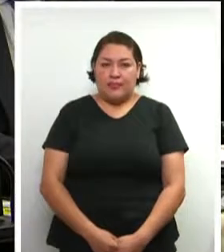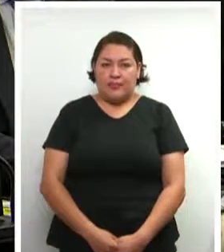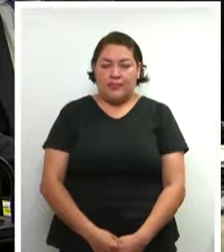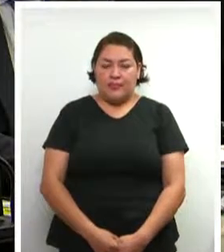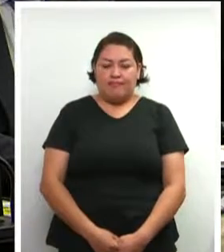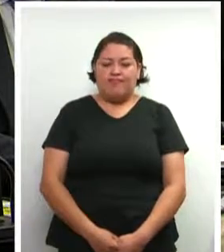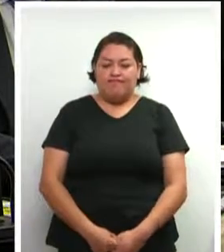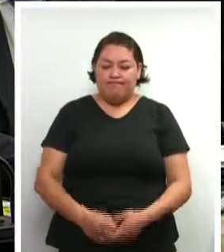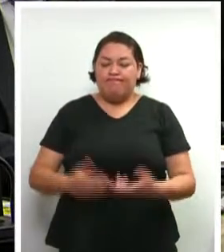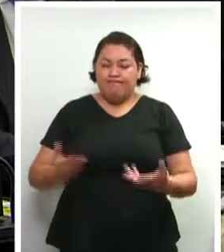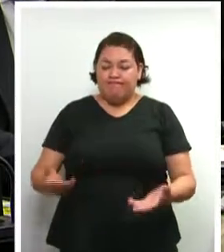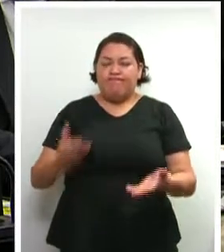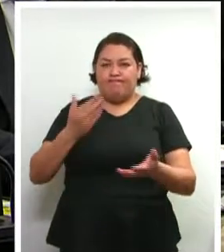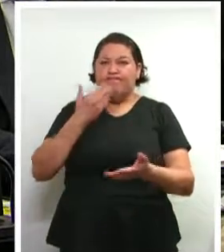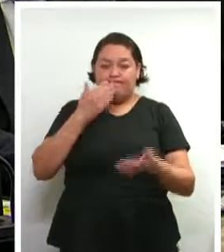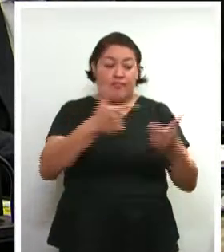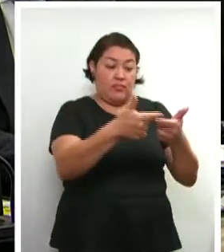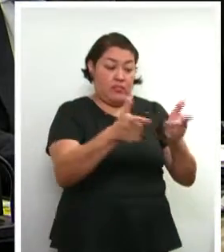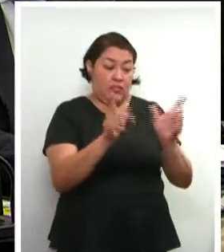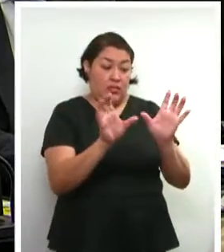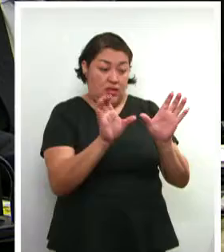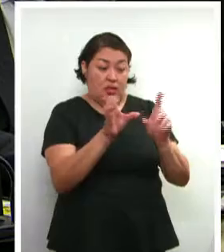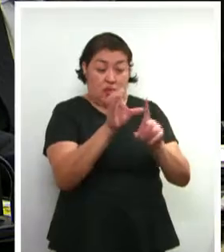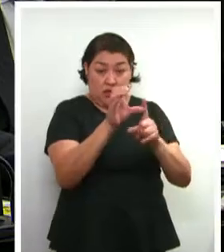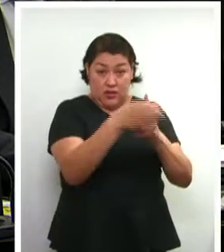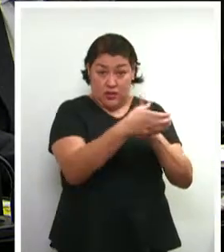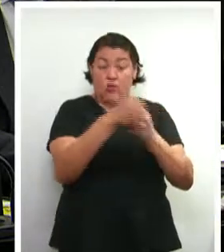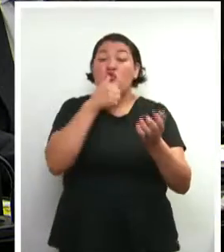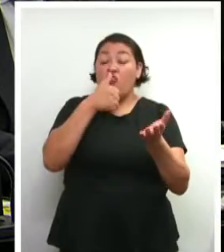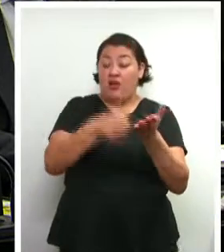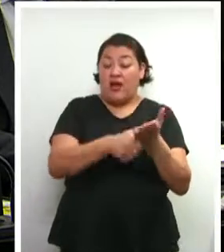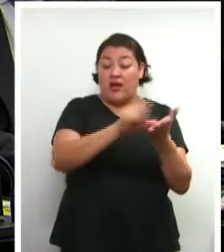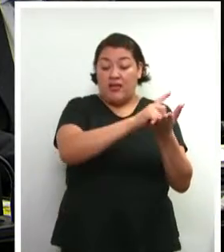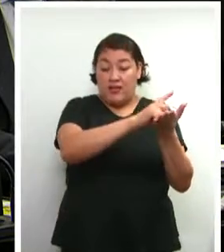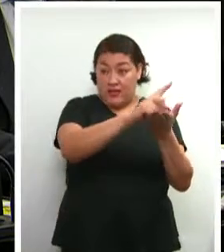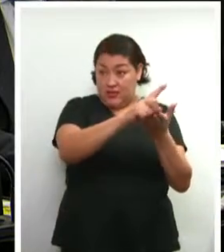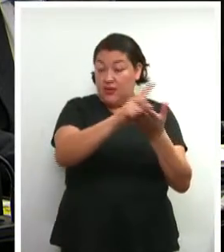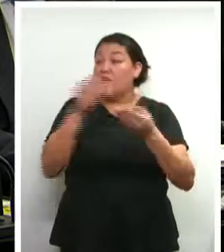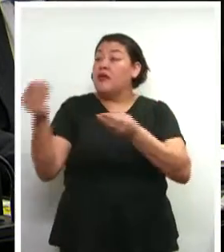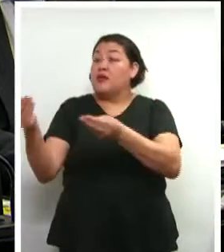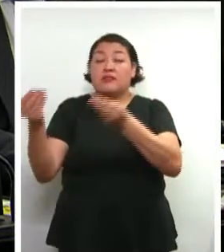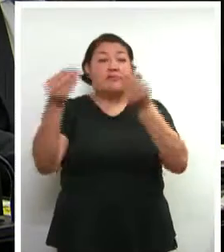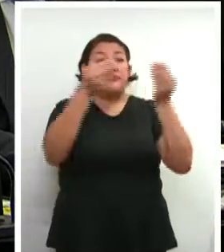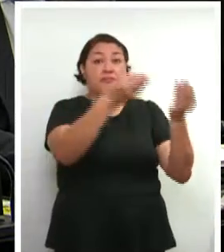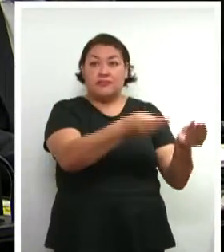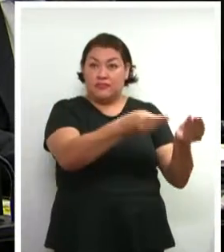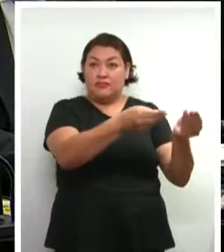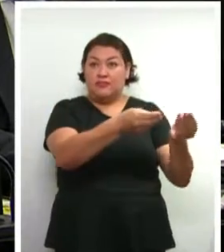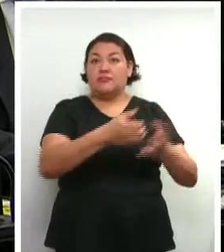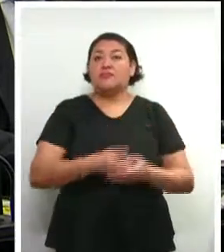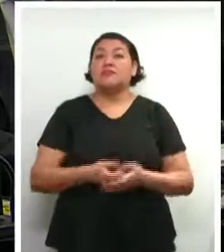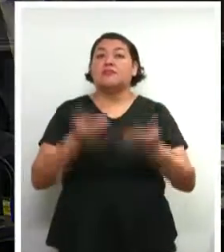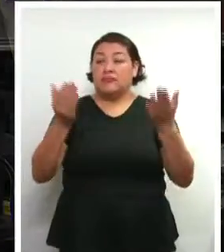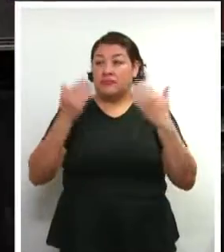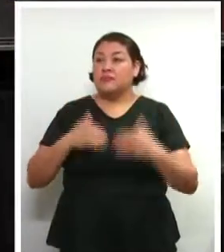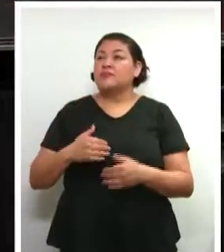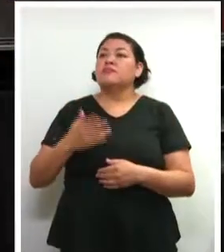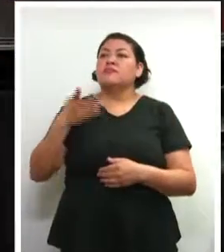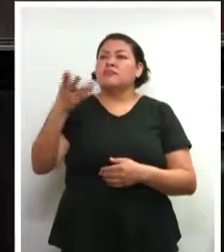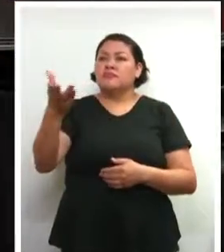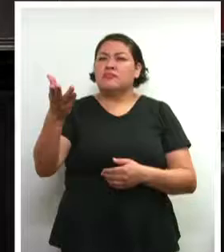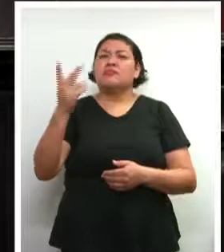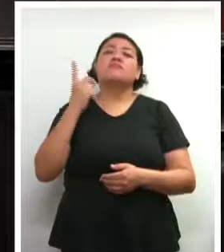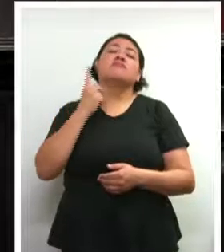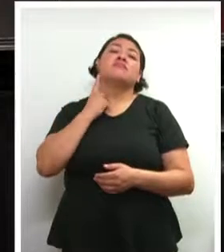Bien, se turna a la Comisión de Carta de Derechos. Tiene el uso de la palabra